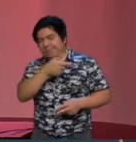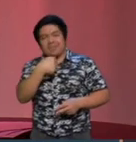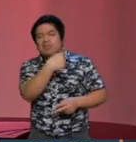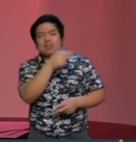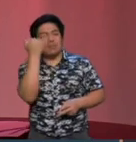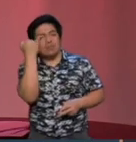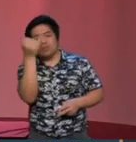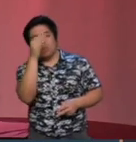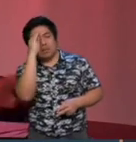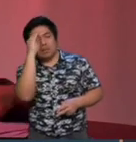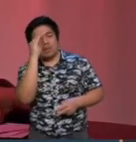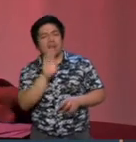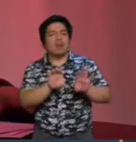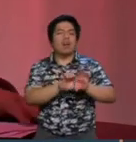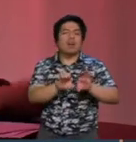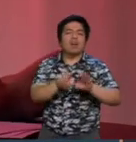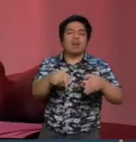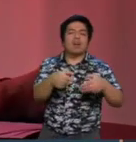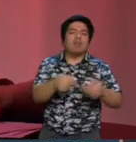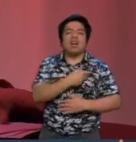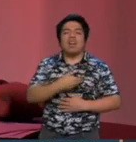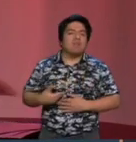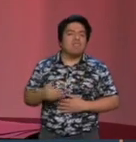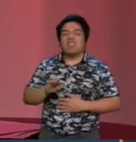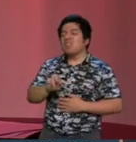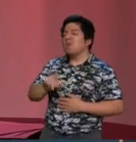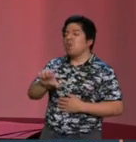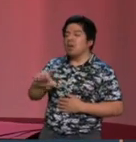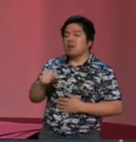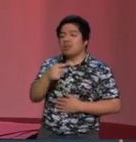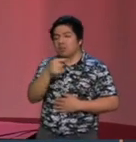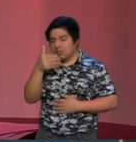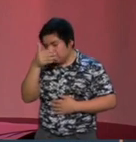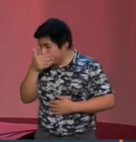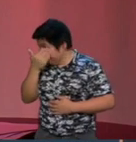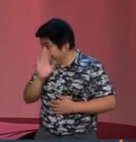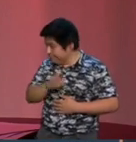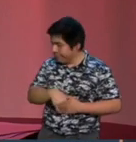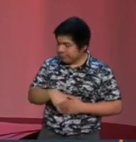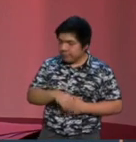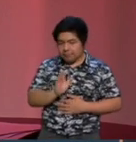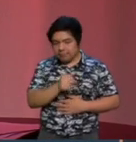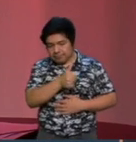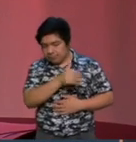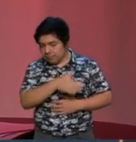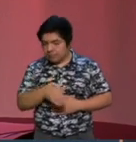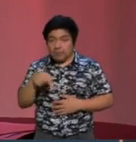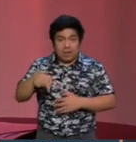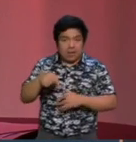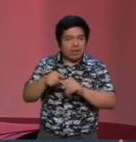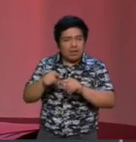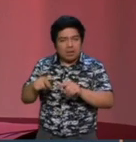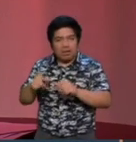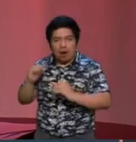agenda, Bukele, ¿no? Eso es la ultraderecha. Para nosotros el principal problema que tiene la ciudad son las